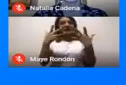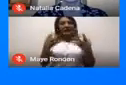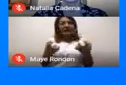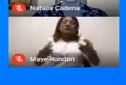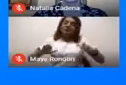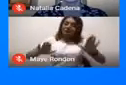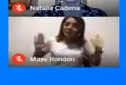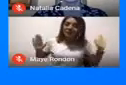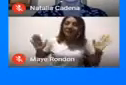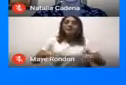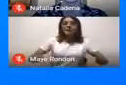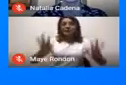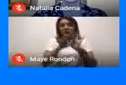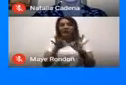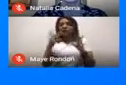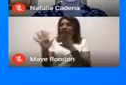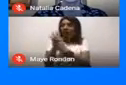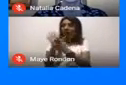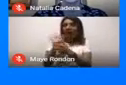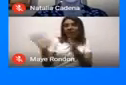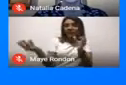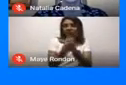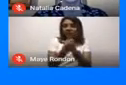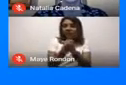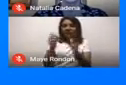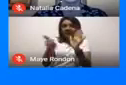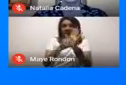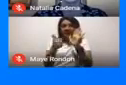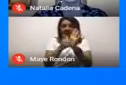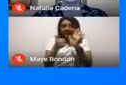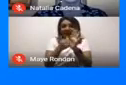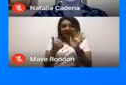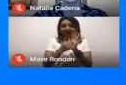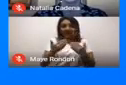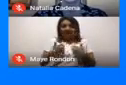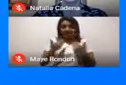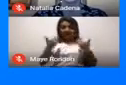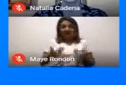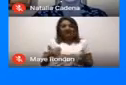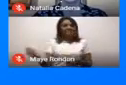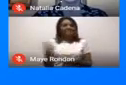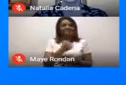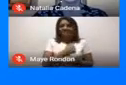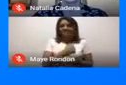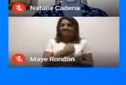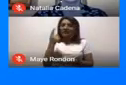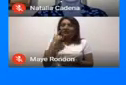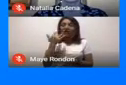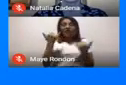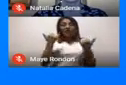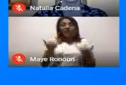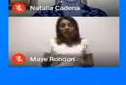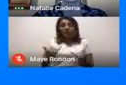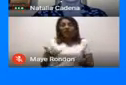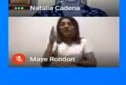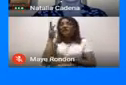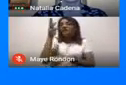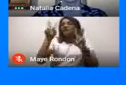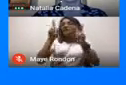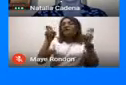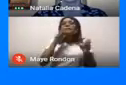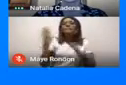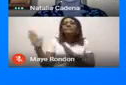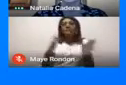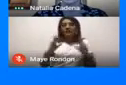es súper importante. Todo esto que nos influye en estas cátedras a mí personalmente me fascina. Y bueno, en la tarde de hoy estaremos hablando sobre